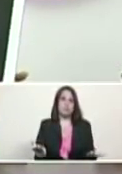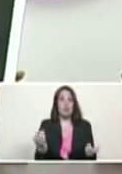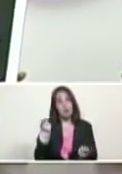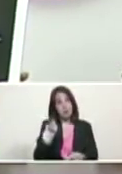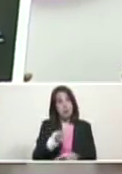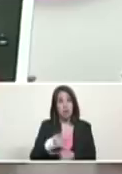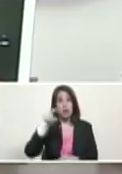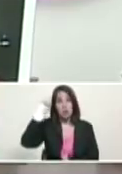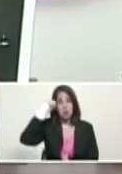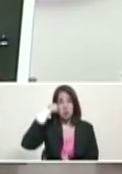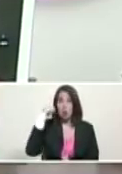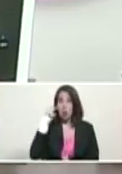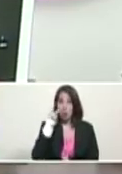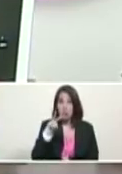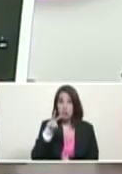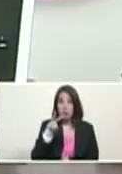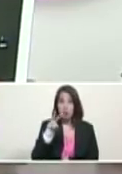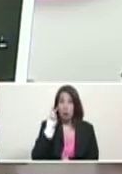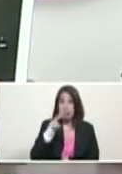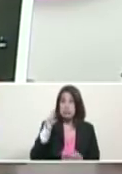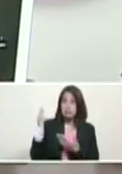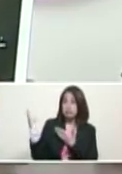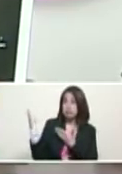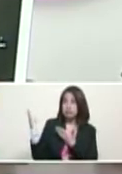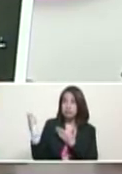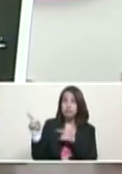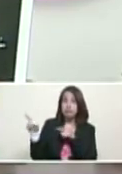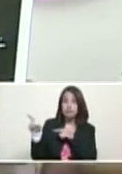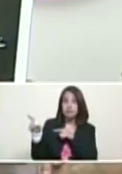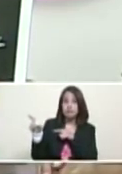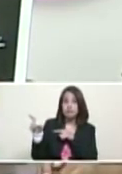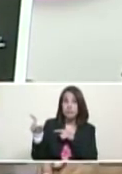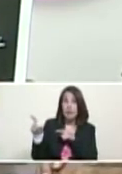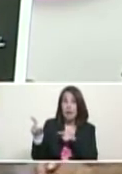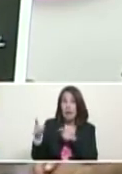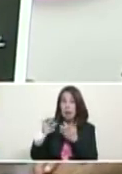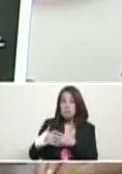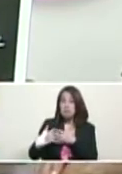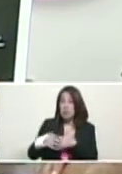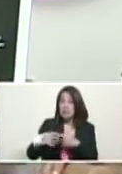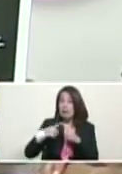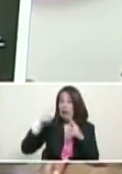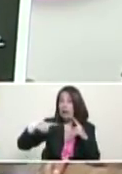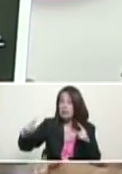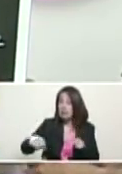quien no lo haya visto, la explosión a la subestación de Alto Prado.